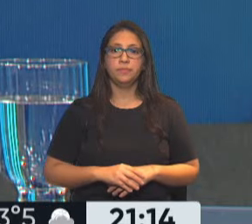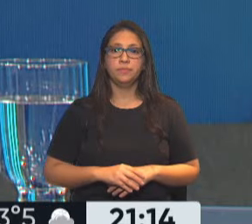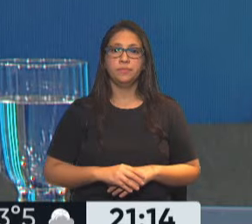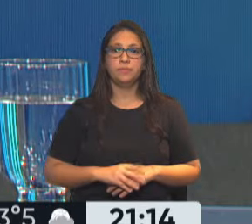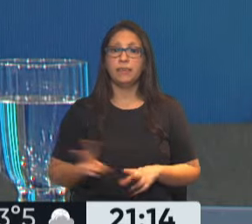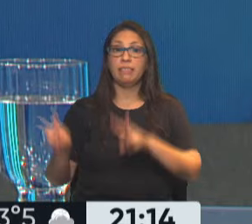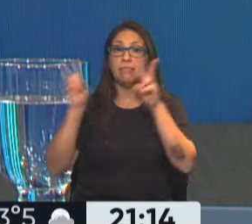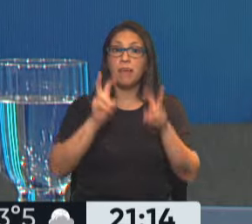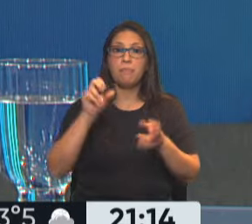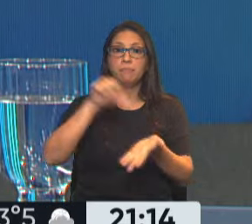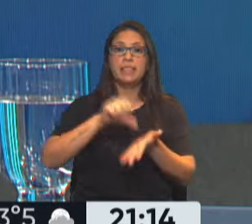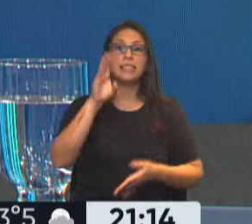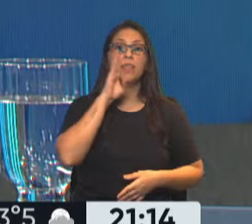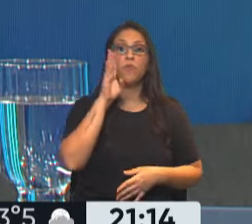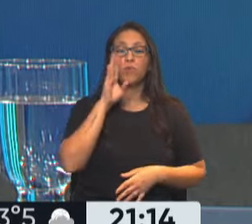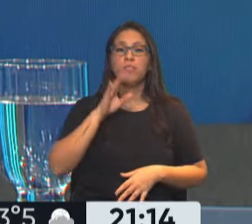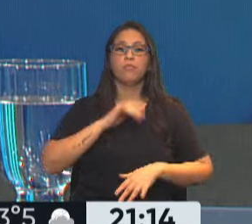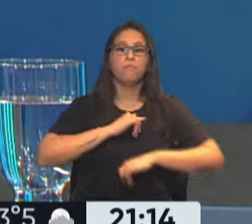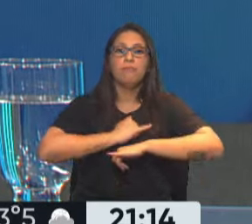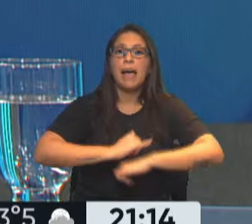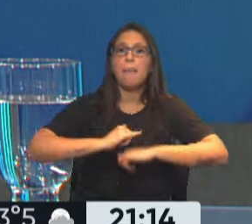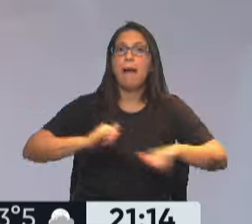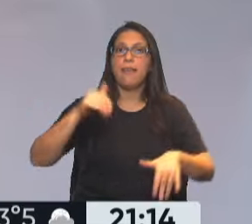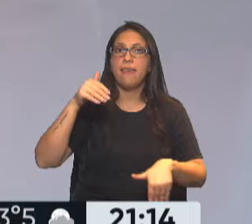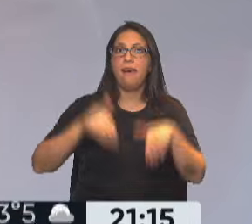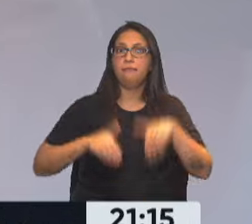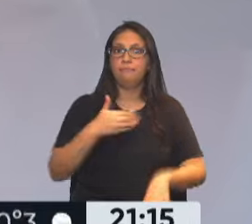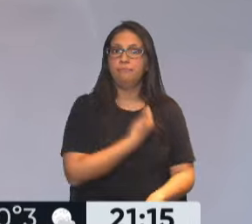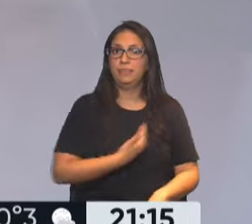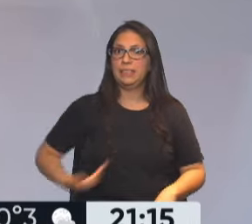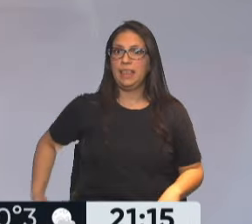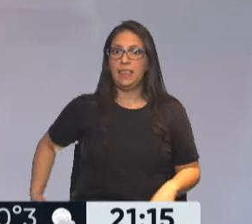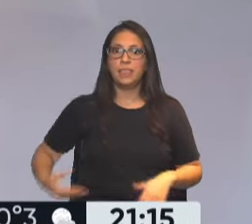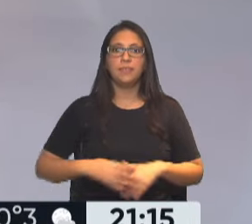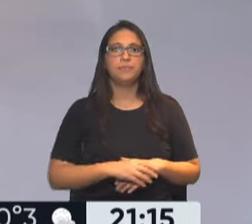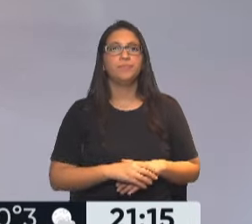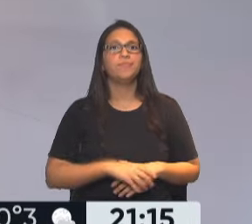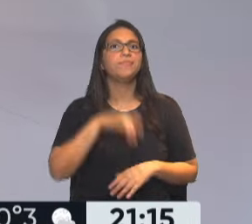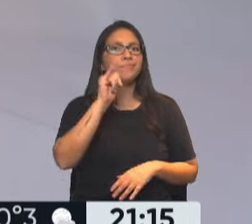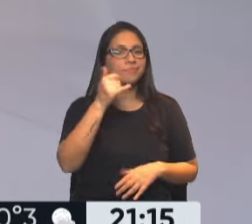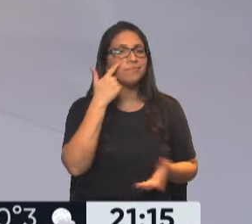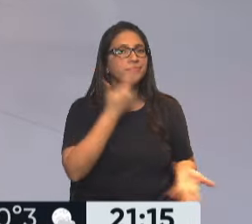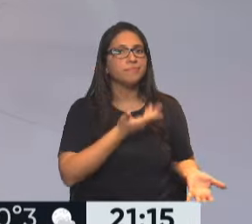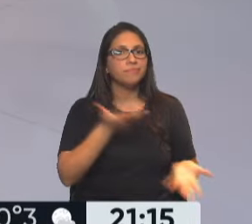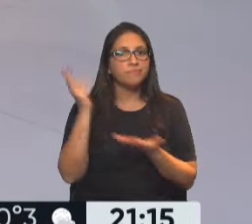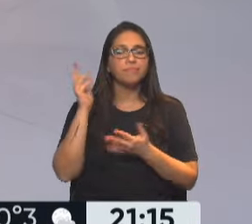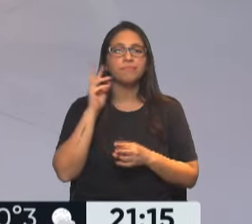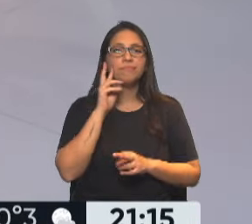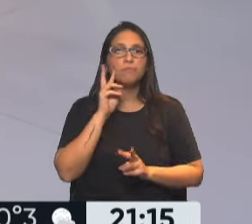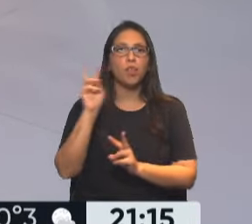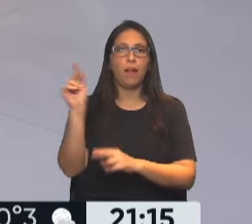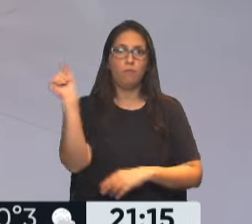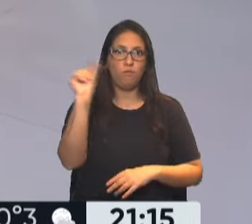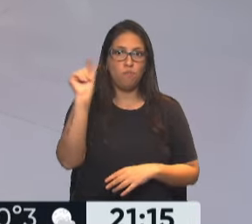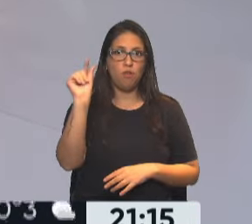vamos ahora a los Estados Unidos, carrera presidencial. Leticia, a ver. Sí, Pablo, si te parece, nos vamos por unos